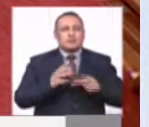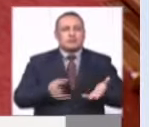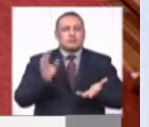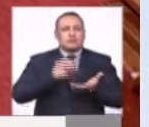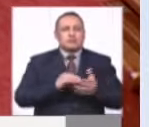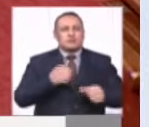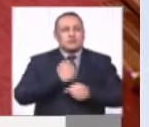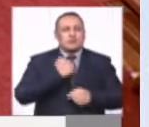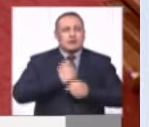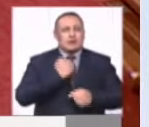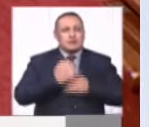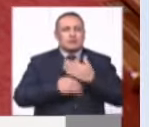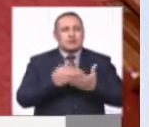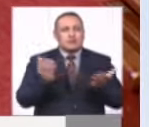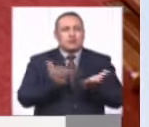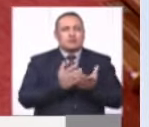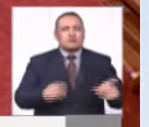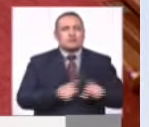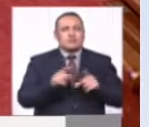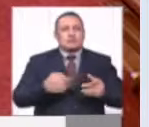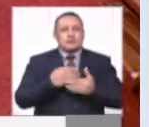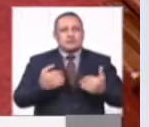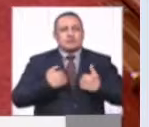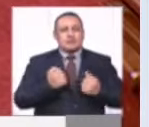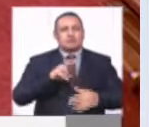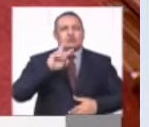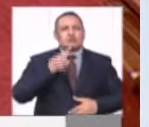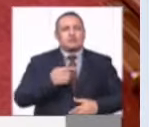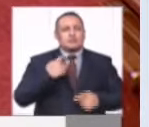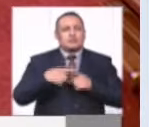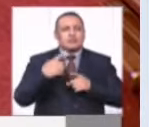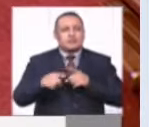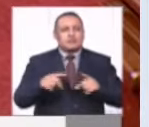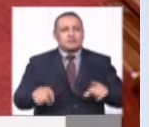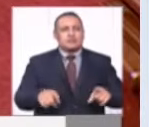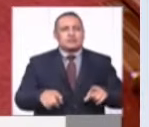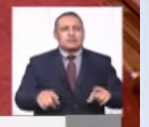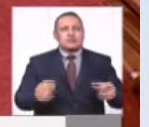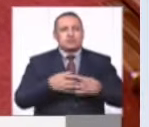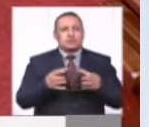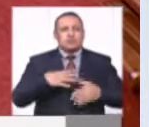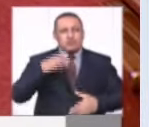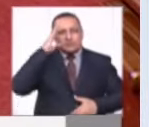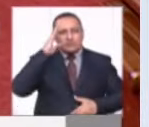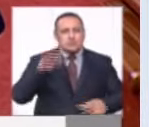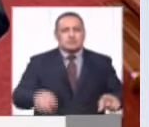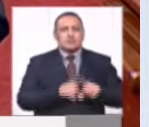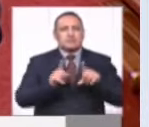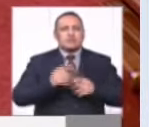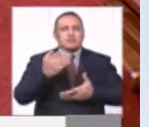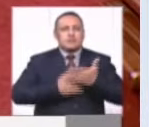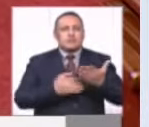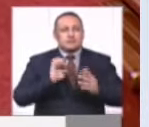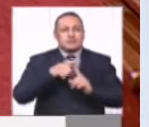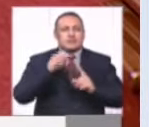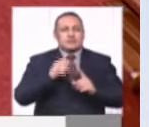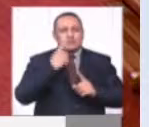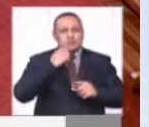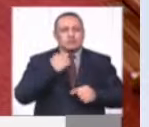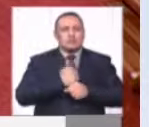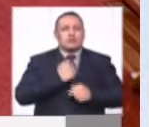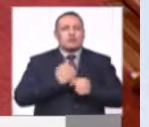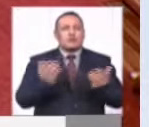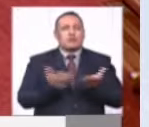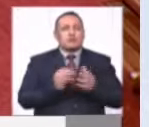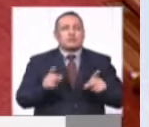vez funcionar la escuela que va a albergar 2.000 policías. El expediente técnico de la obra de la